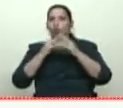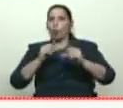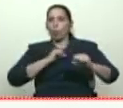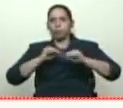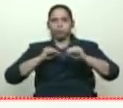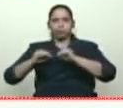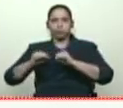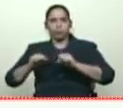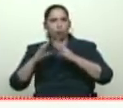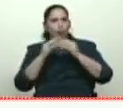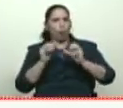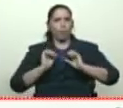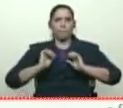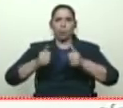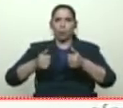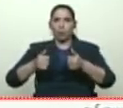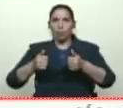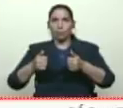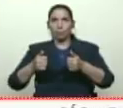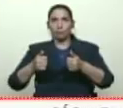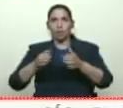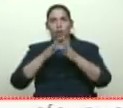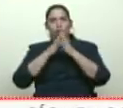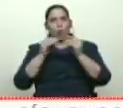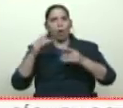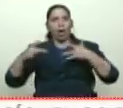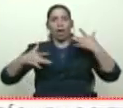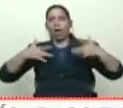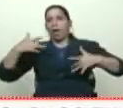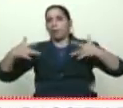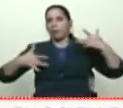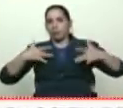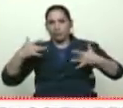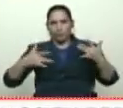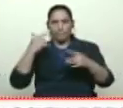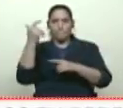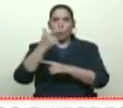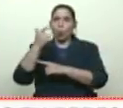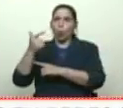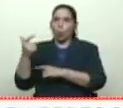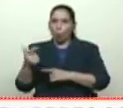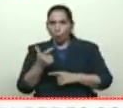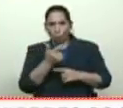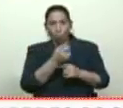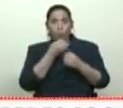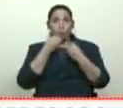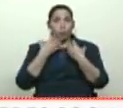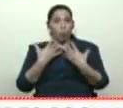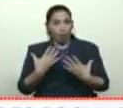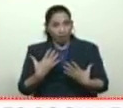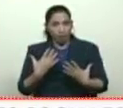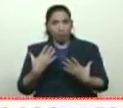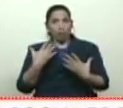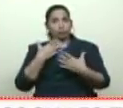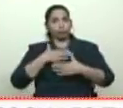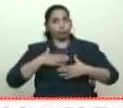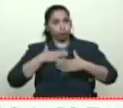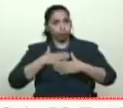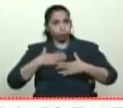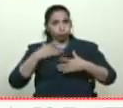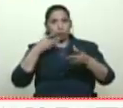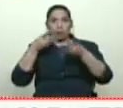toda iniciativa, toda actividad que busque con buena intención el